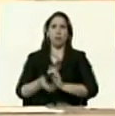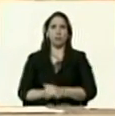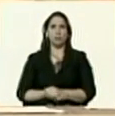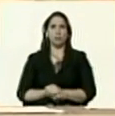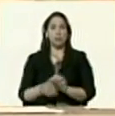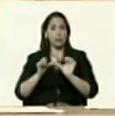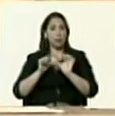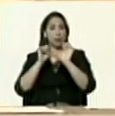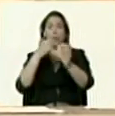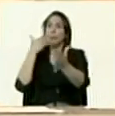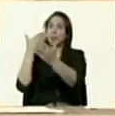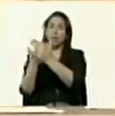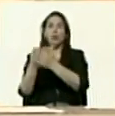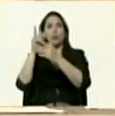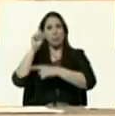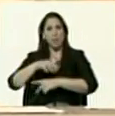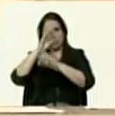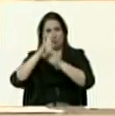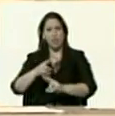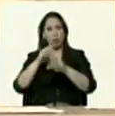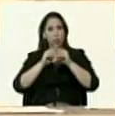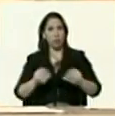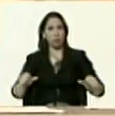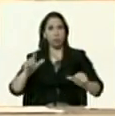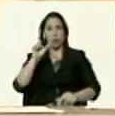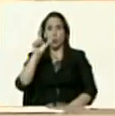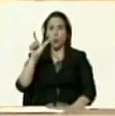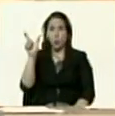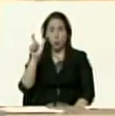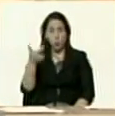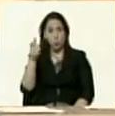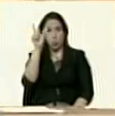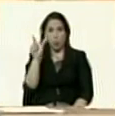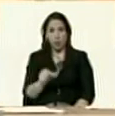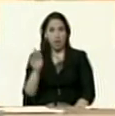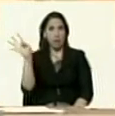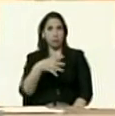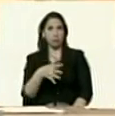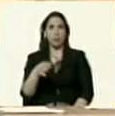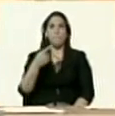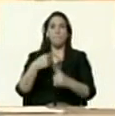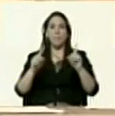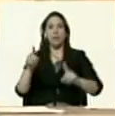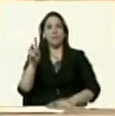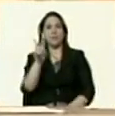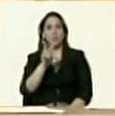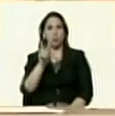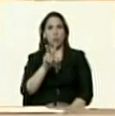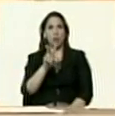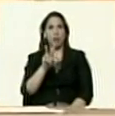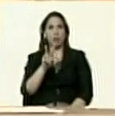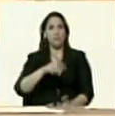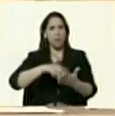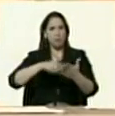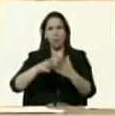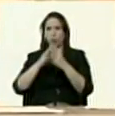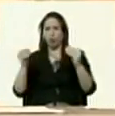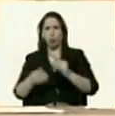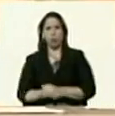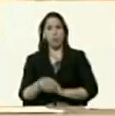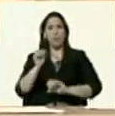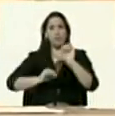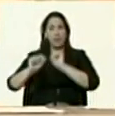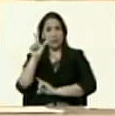Seguiremos exigiendo el respeto al territorio de la Guayana Esequiba para Venezuela. Que firmemos todo, la defensa del Esequibo